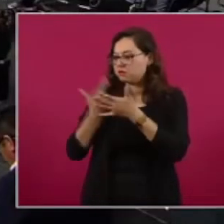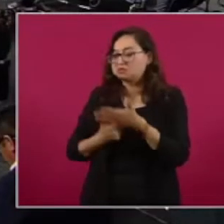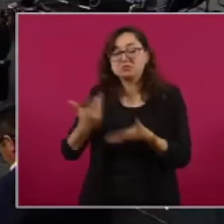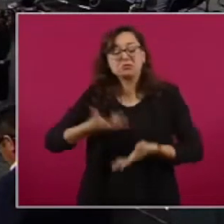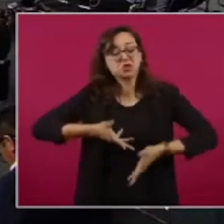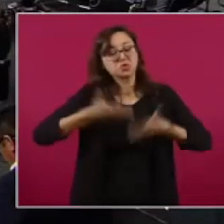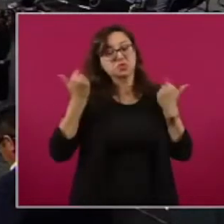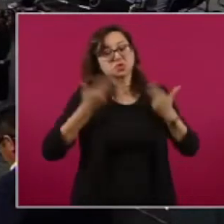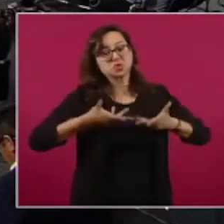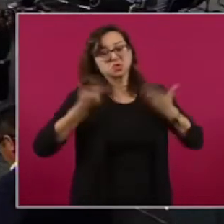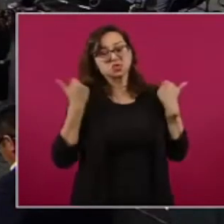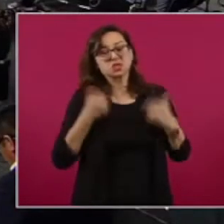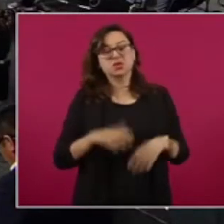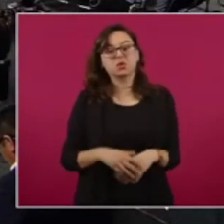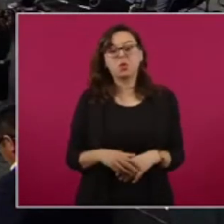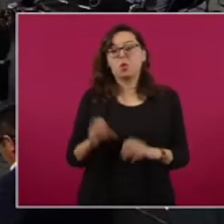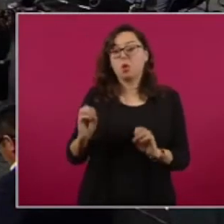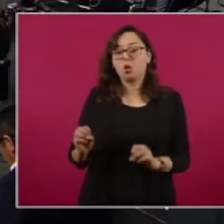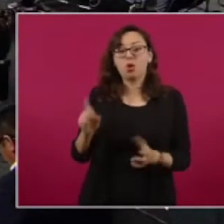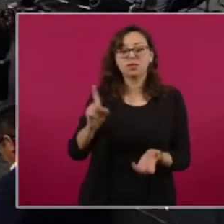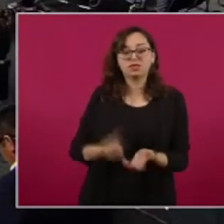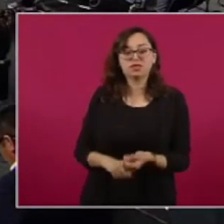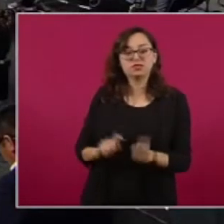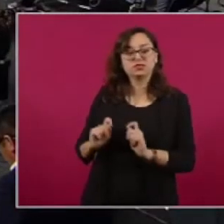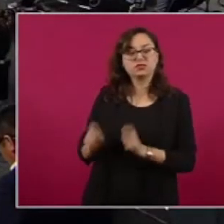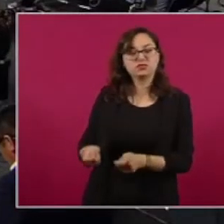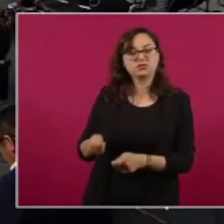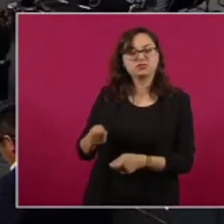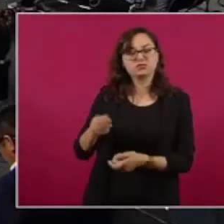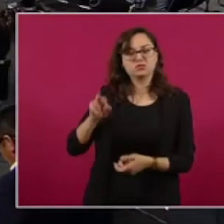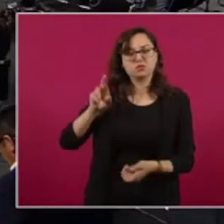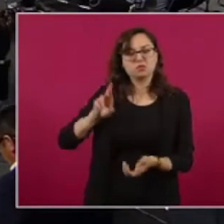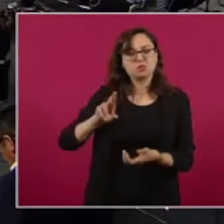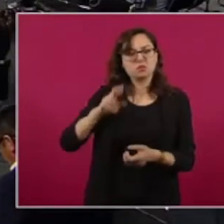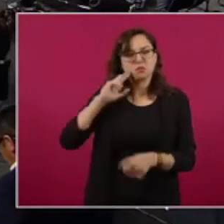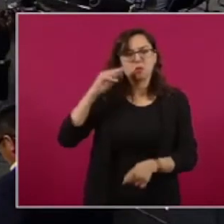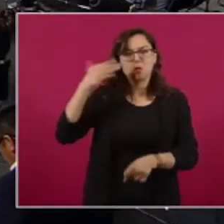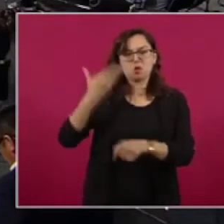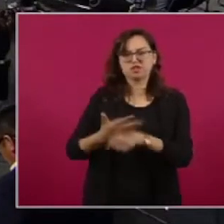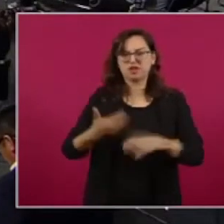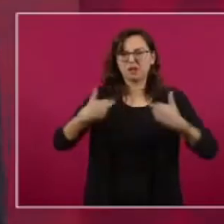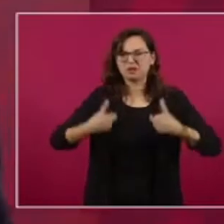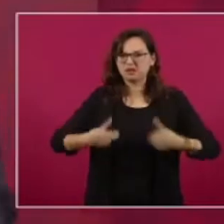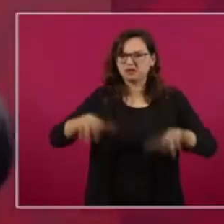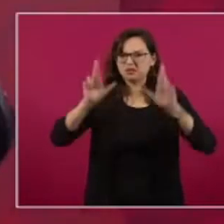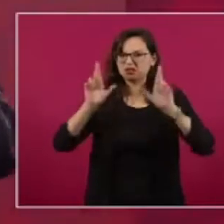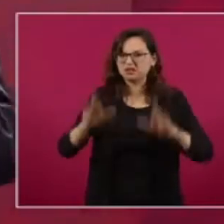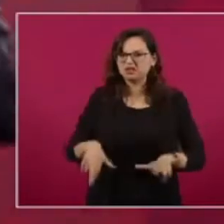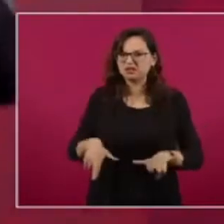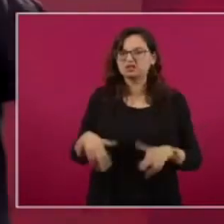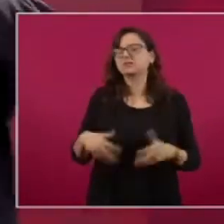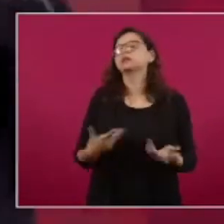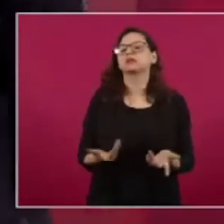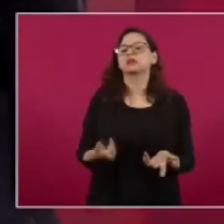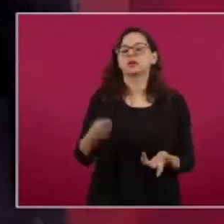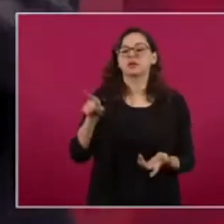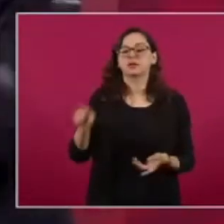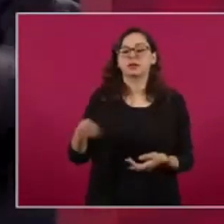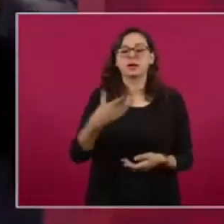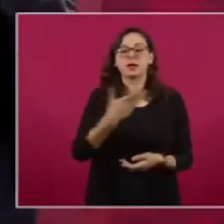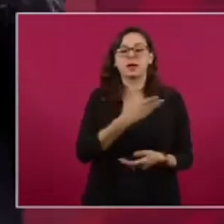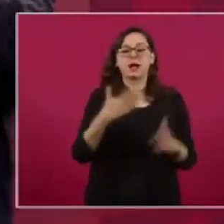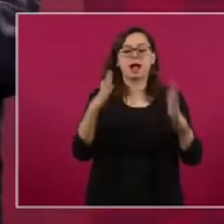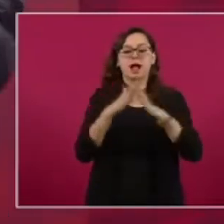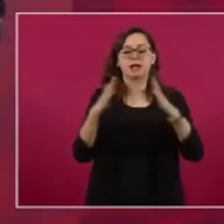Hasta hace poco me enteré de que había un delegado en Fonatur. Sí, así es. Que rentaba la casa